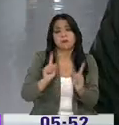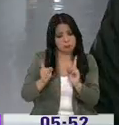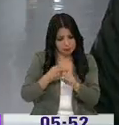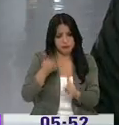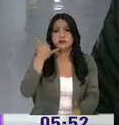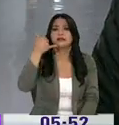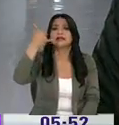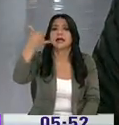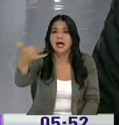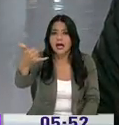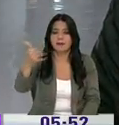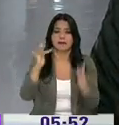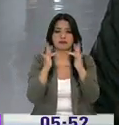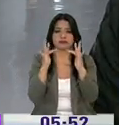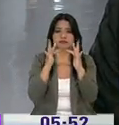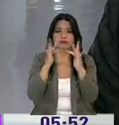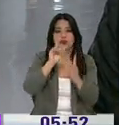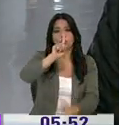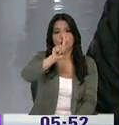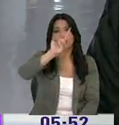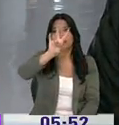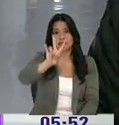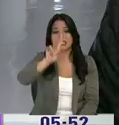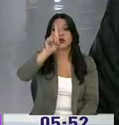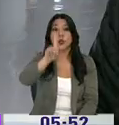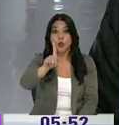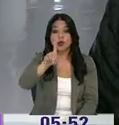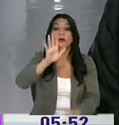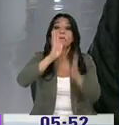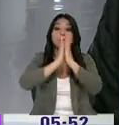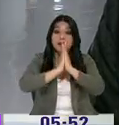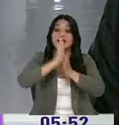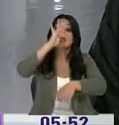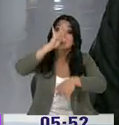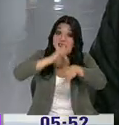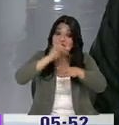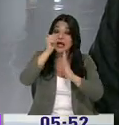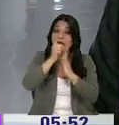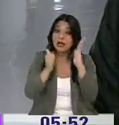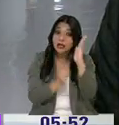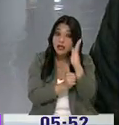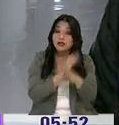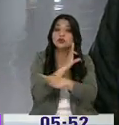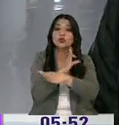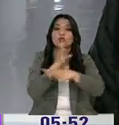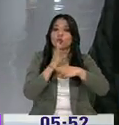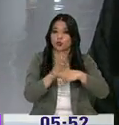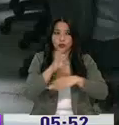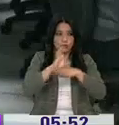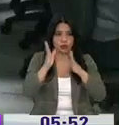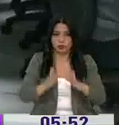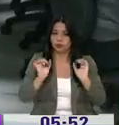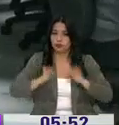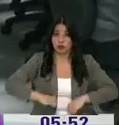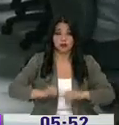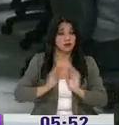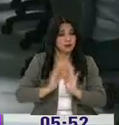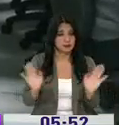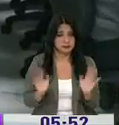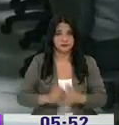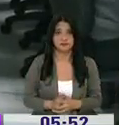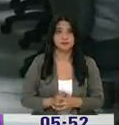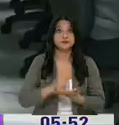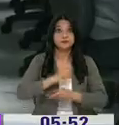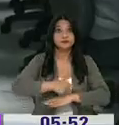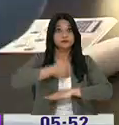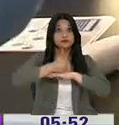llamar al contact center 171, pedir una cita médica, agendar este turno que está disponible a los ecuatorianos. Las autoridades a través de